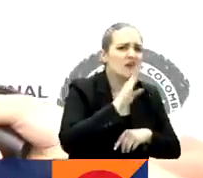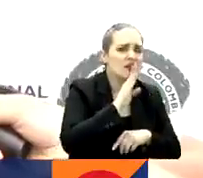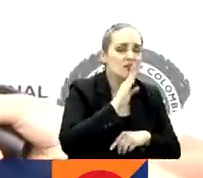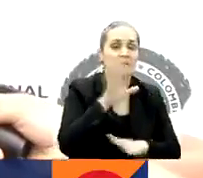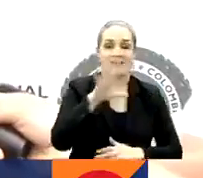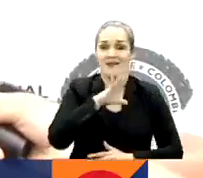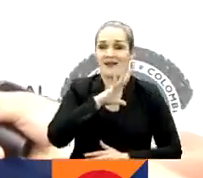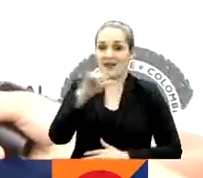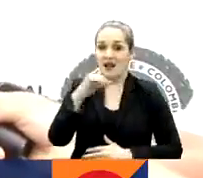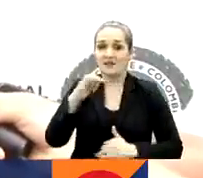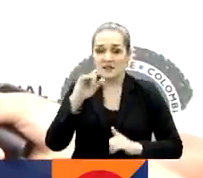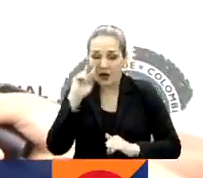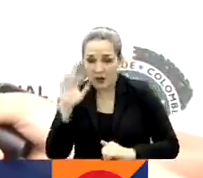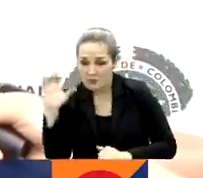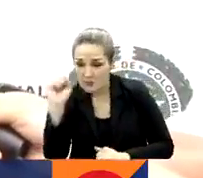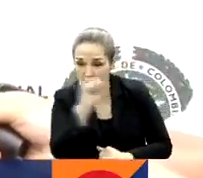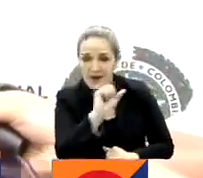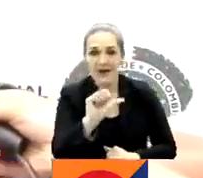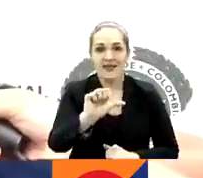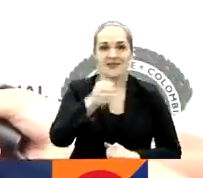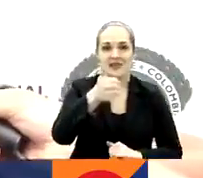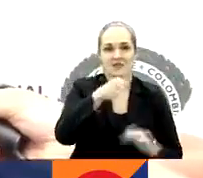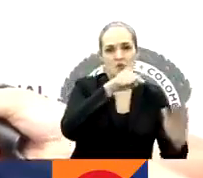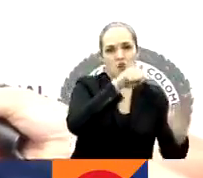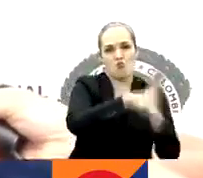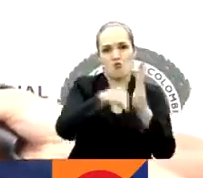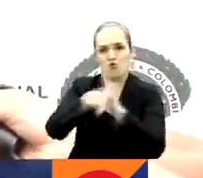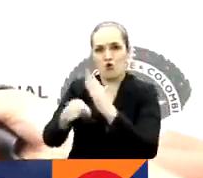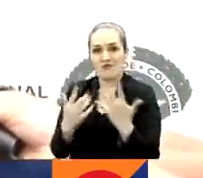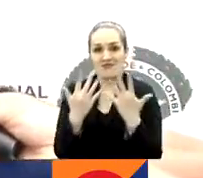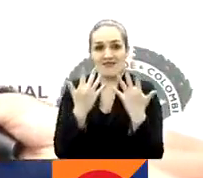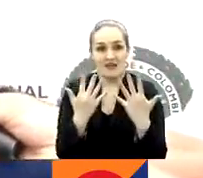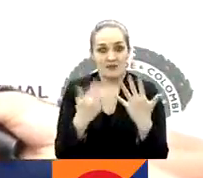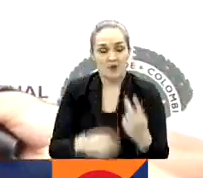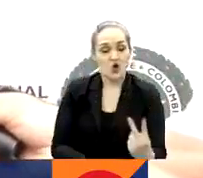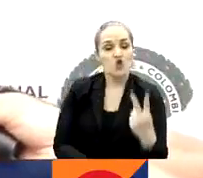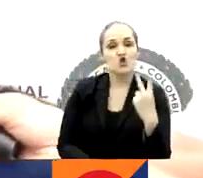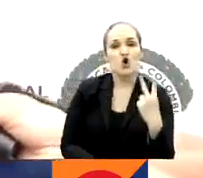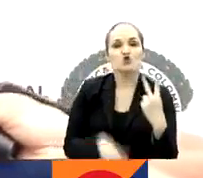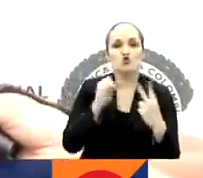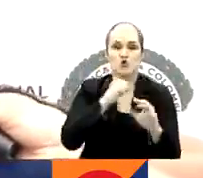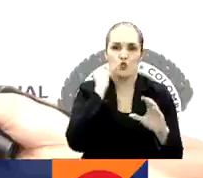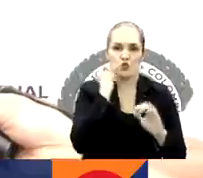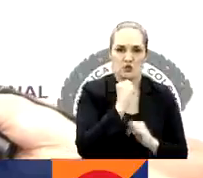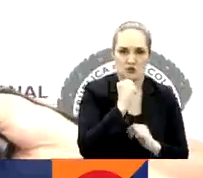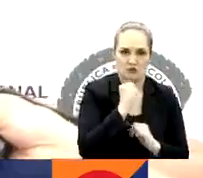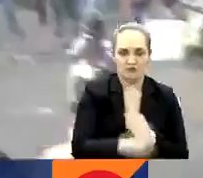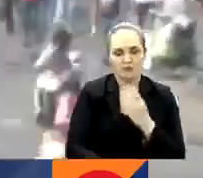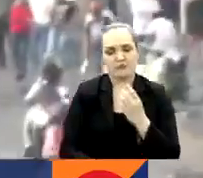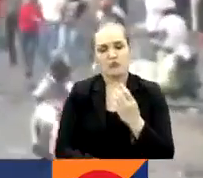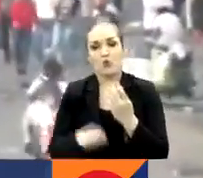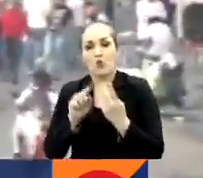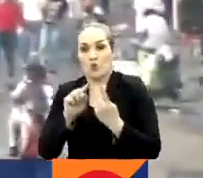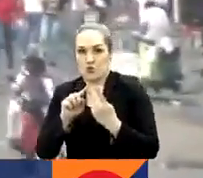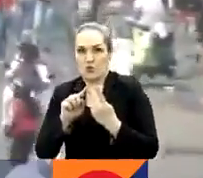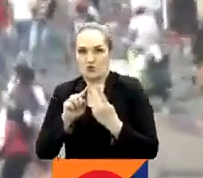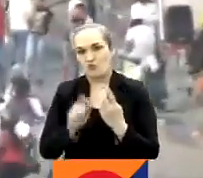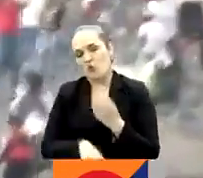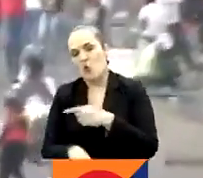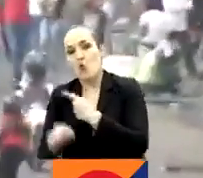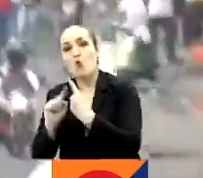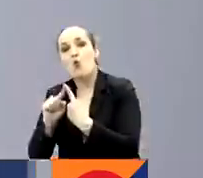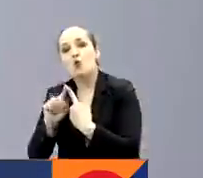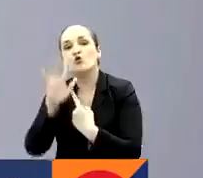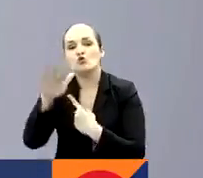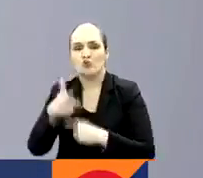se han registrado 10 casos de homicidio, dos de ellos ocasionados por arma blanca y 8 por arma de fuego. Sobre